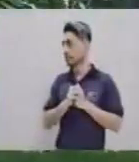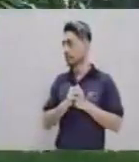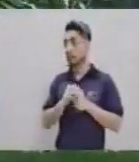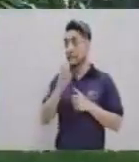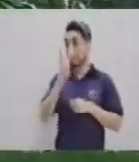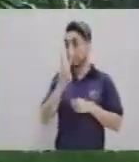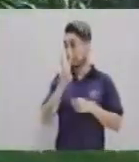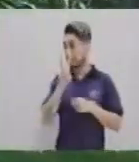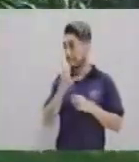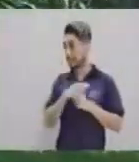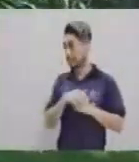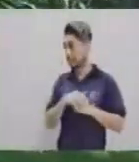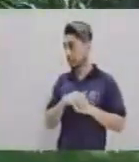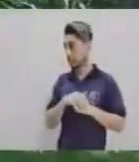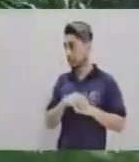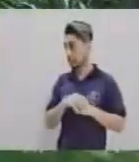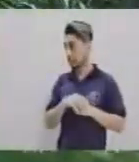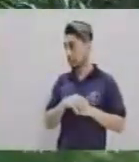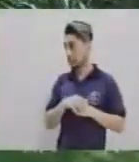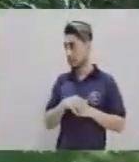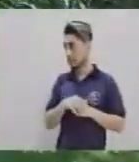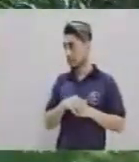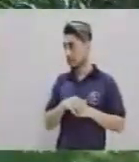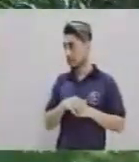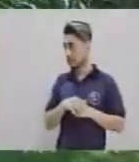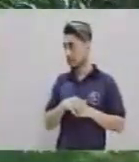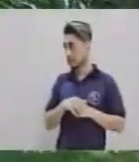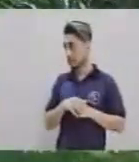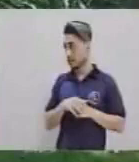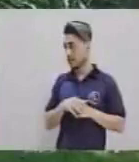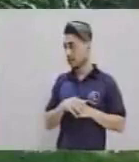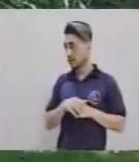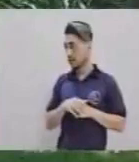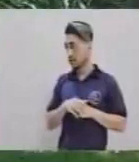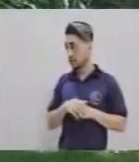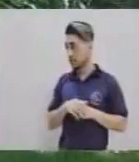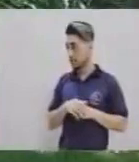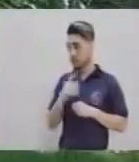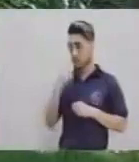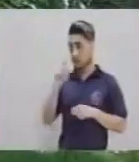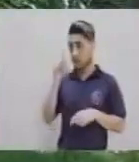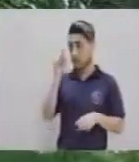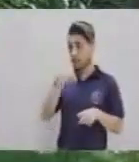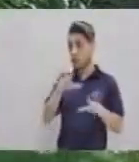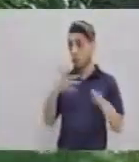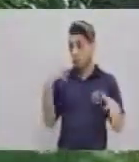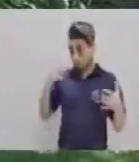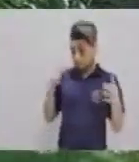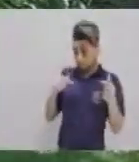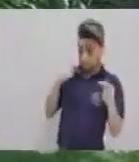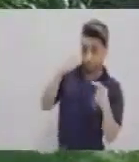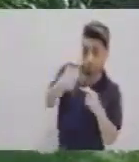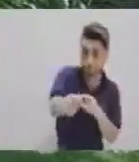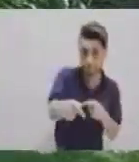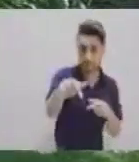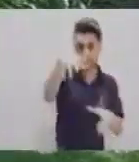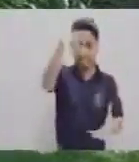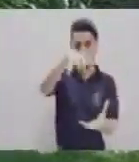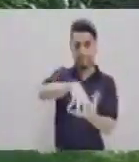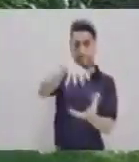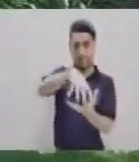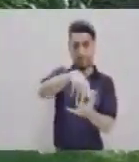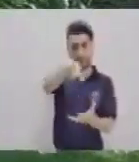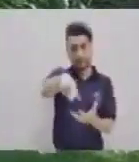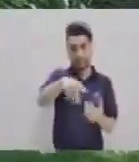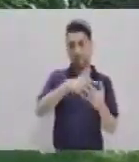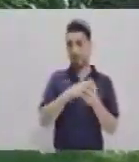Coordinación de 3 pasos, apoyando el pie derecho. Y lo último, un pequeño sprint hacia la